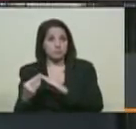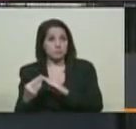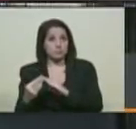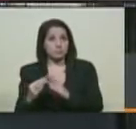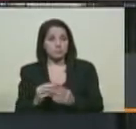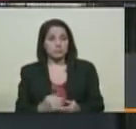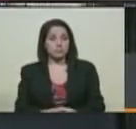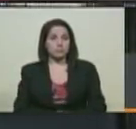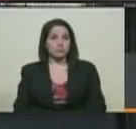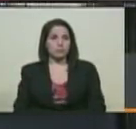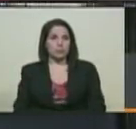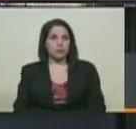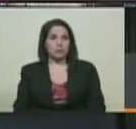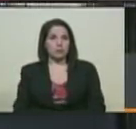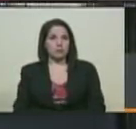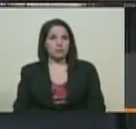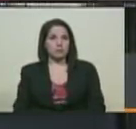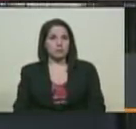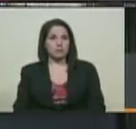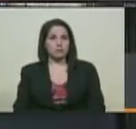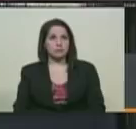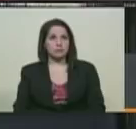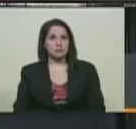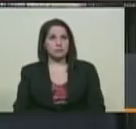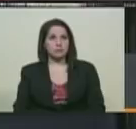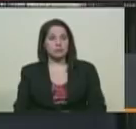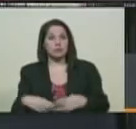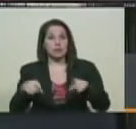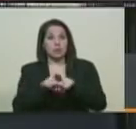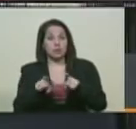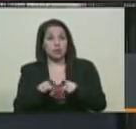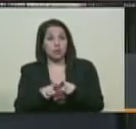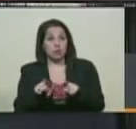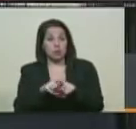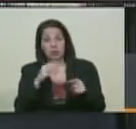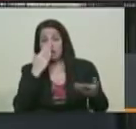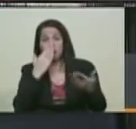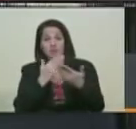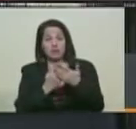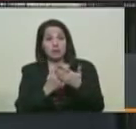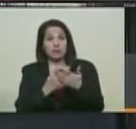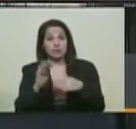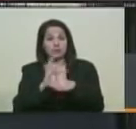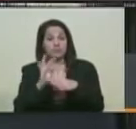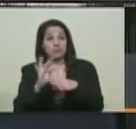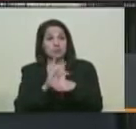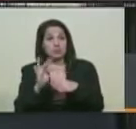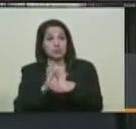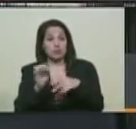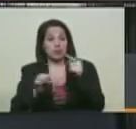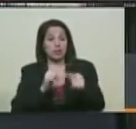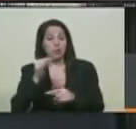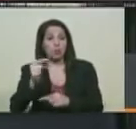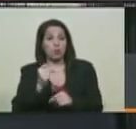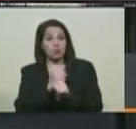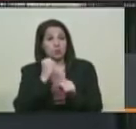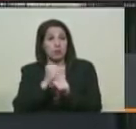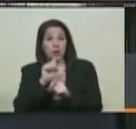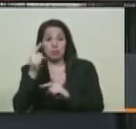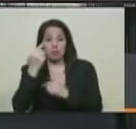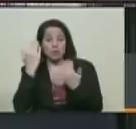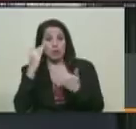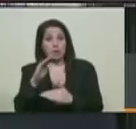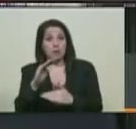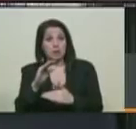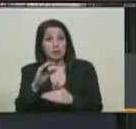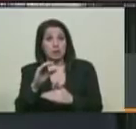formándose. Igualmente, se reincorpora al frente de sus funciones, luego de cumplir una primera etapa en la